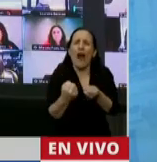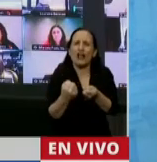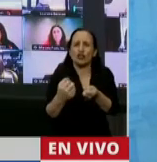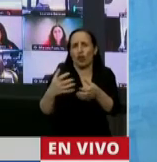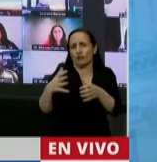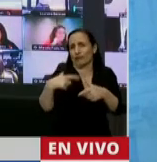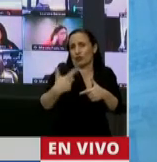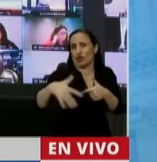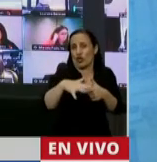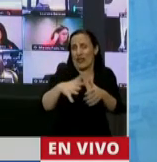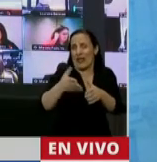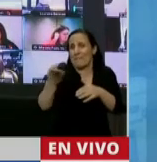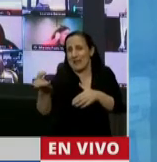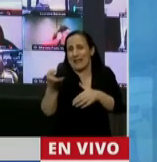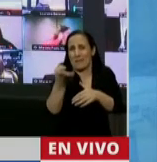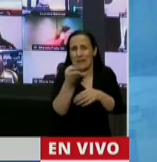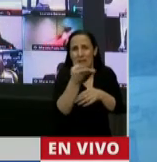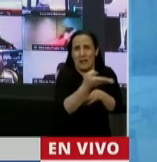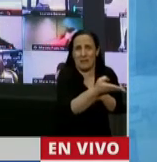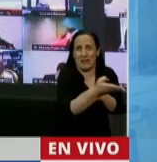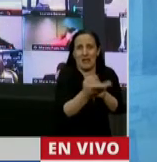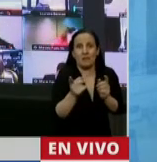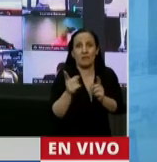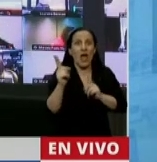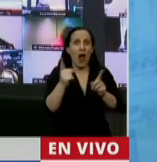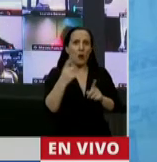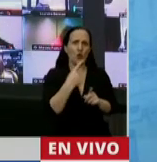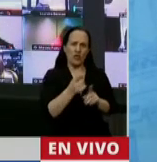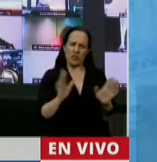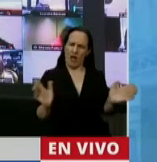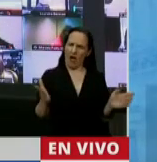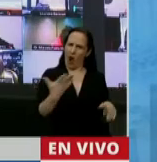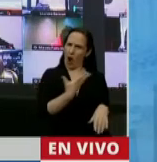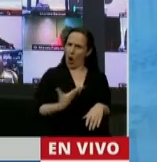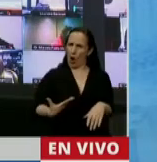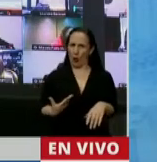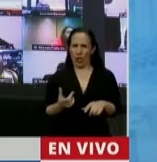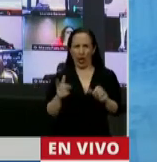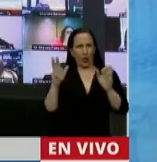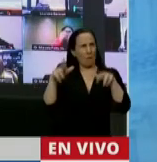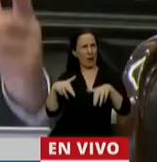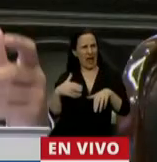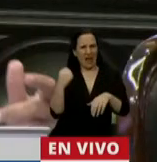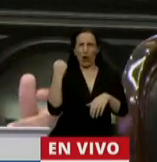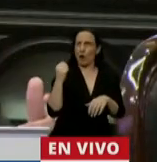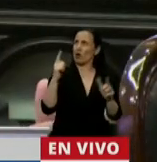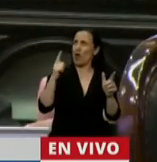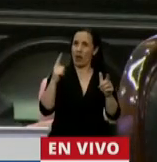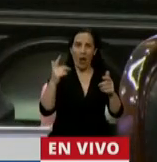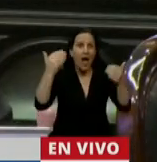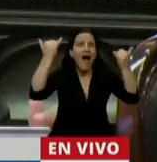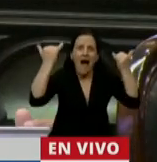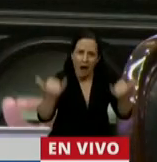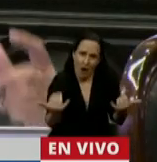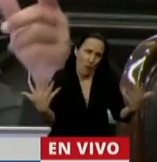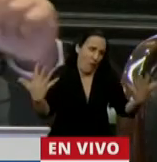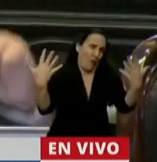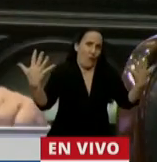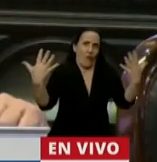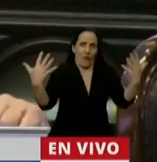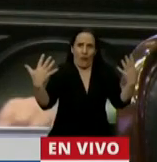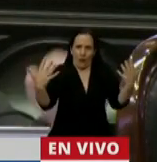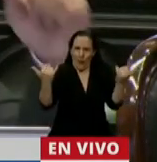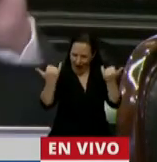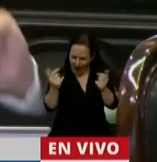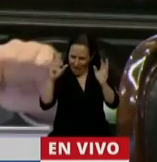¿no?, a hacer frente al problema. Exactamente, y la importancia realmente que tiene esto, como vos bien decís, de ser tratado,